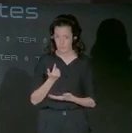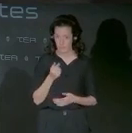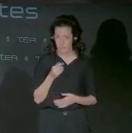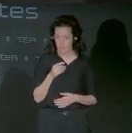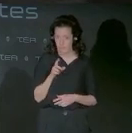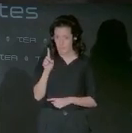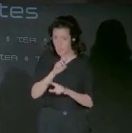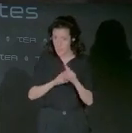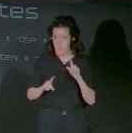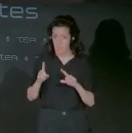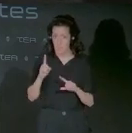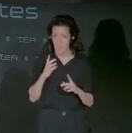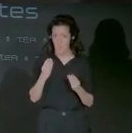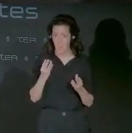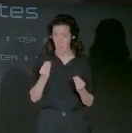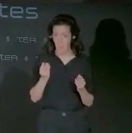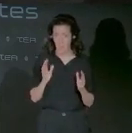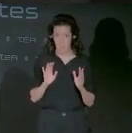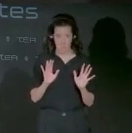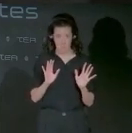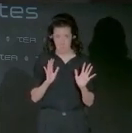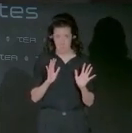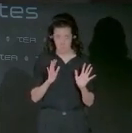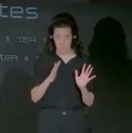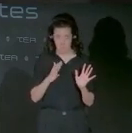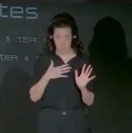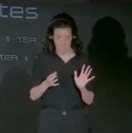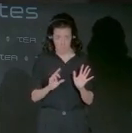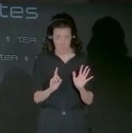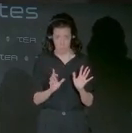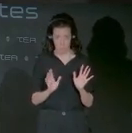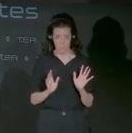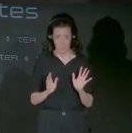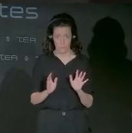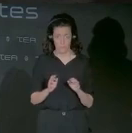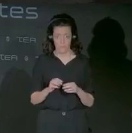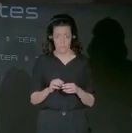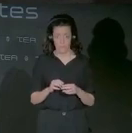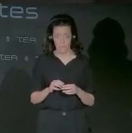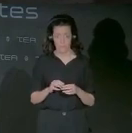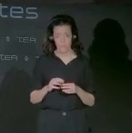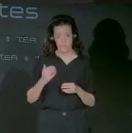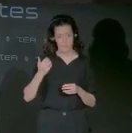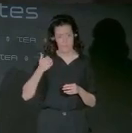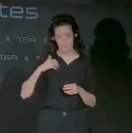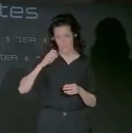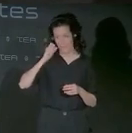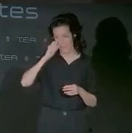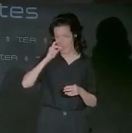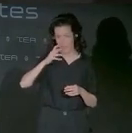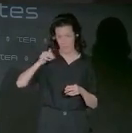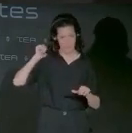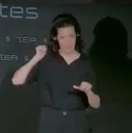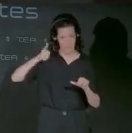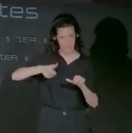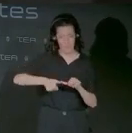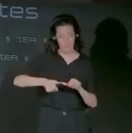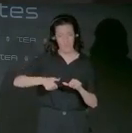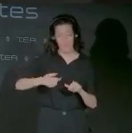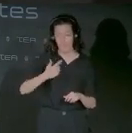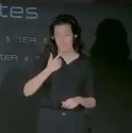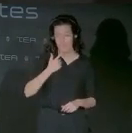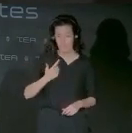¿no? Y que realmente pues como siempre como ya lleva muchos años haciéndose, como lo que decíais, que venimos